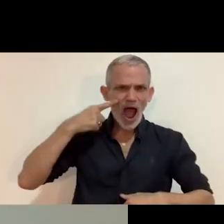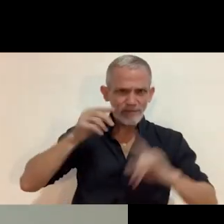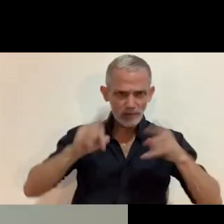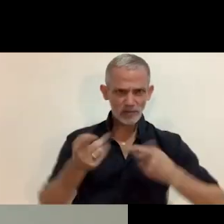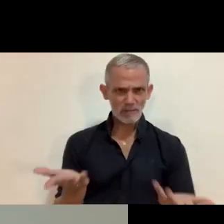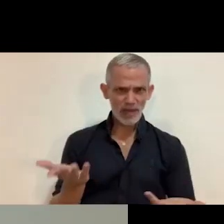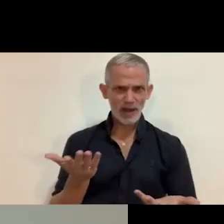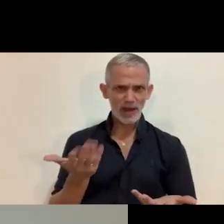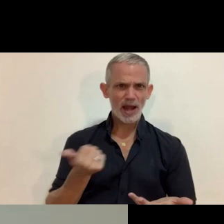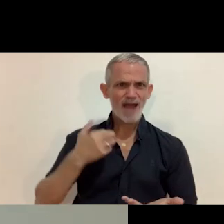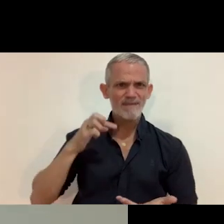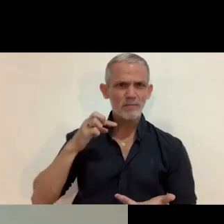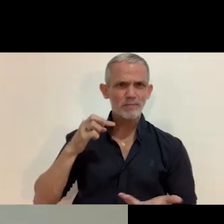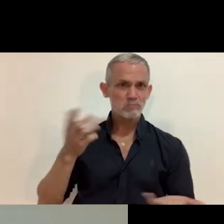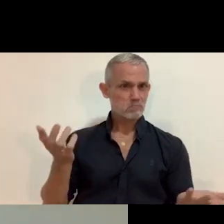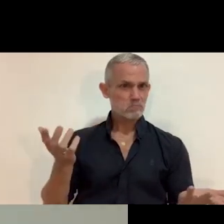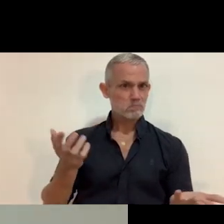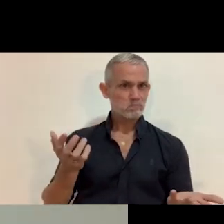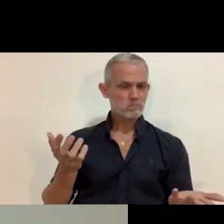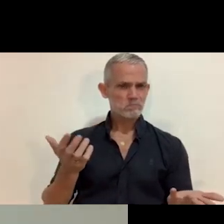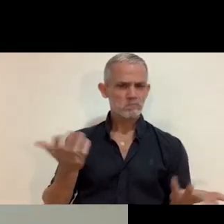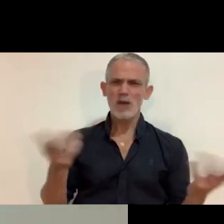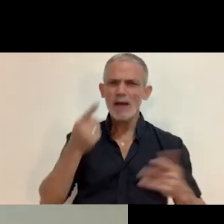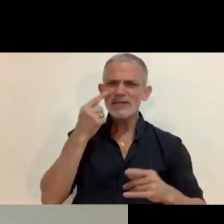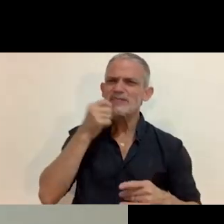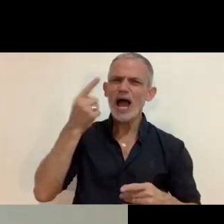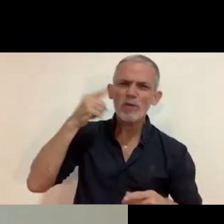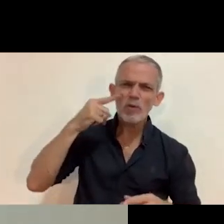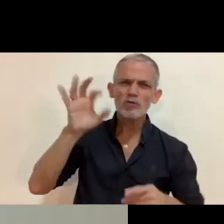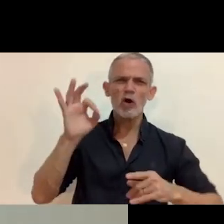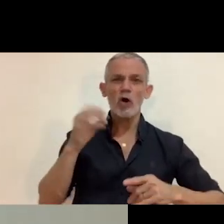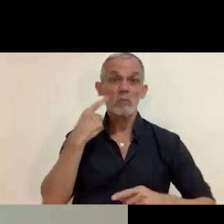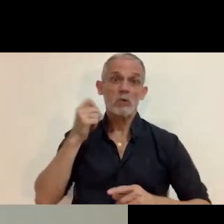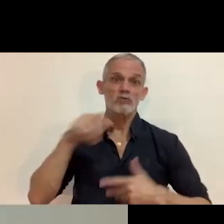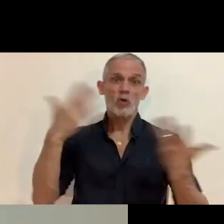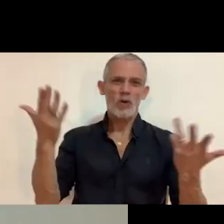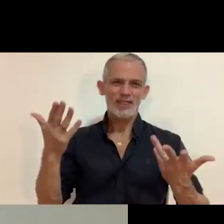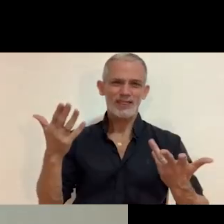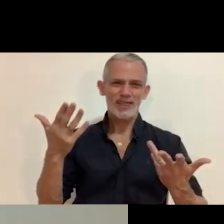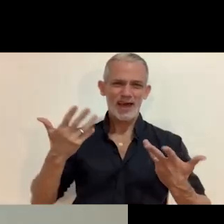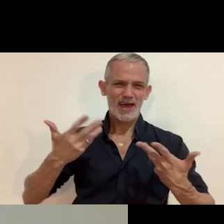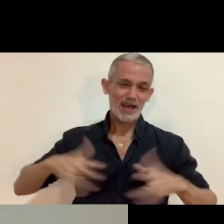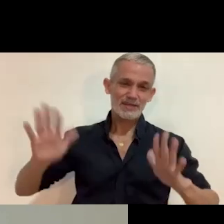dolo. Entonces volvemos también a desmitificar algunas cosas.